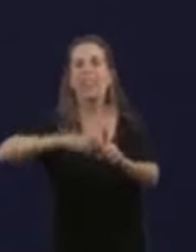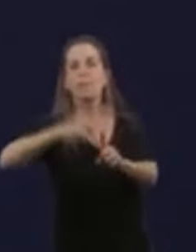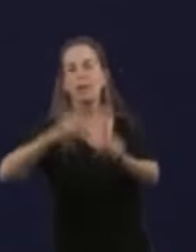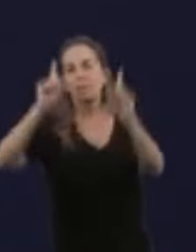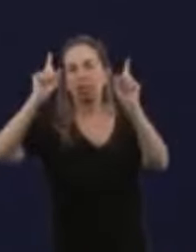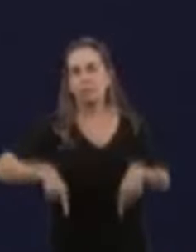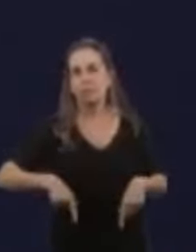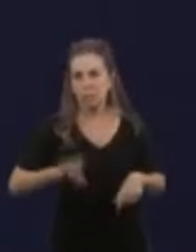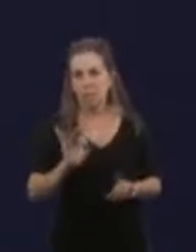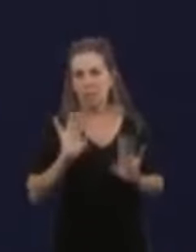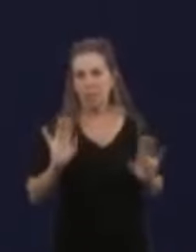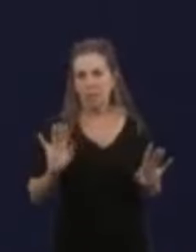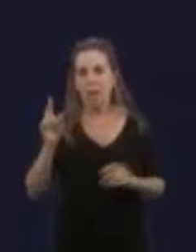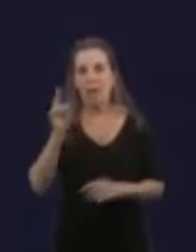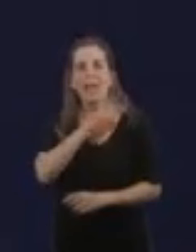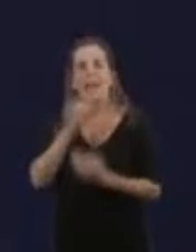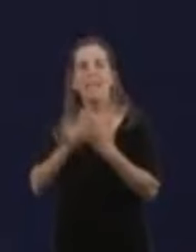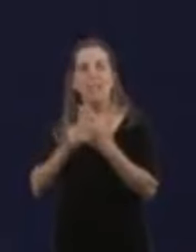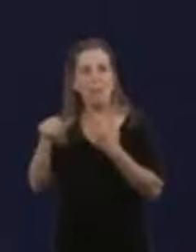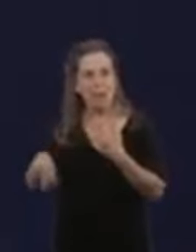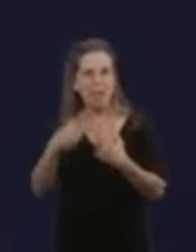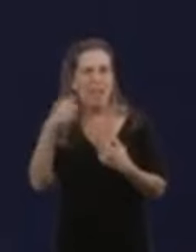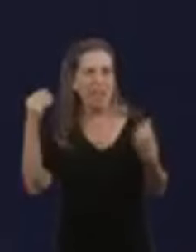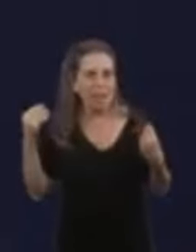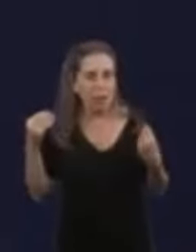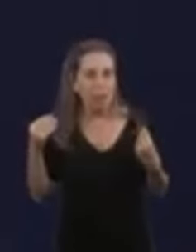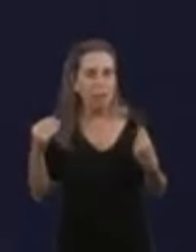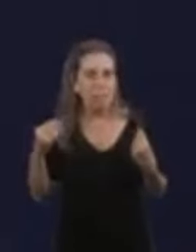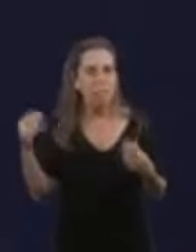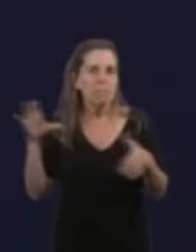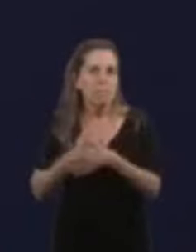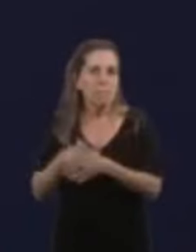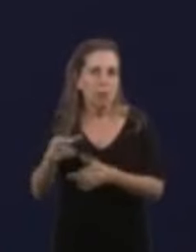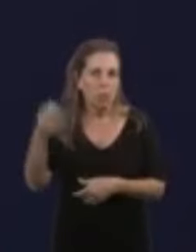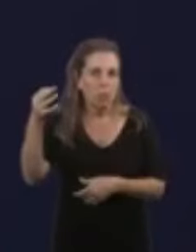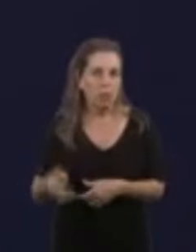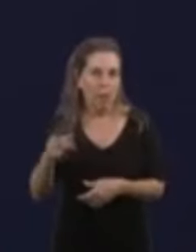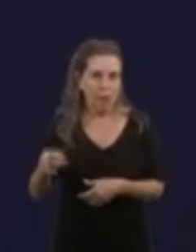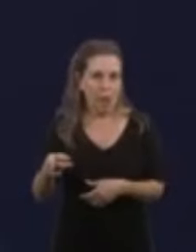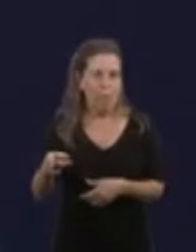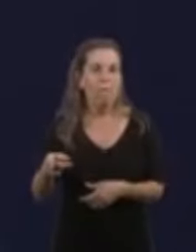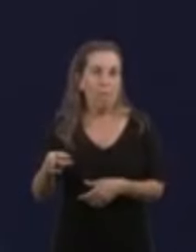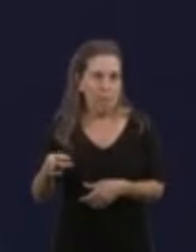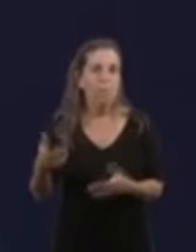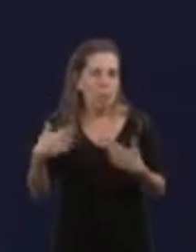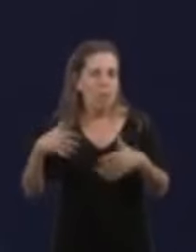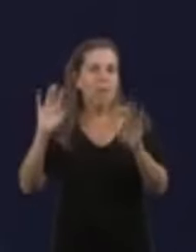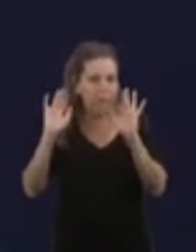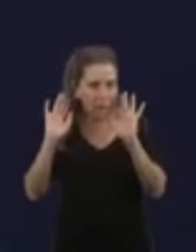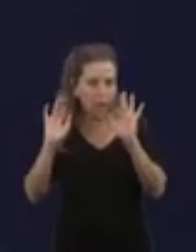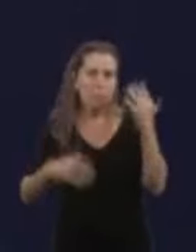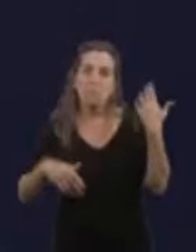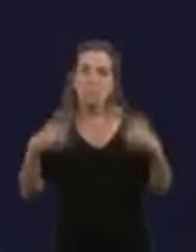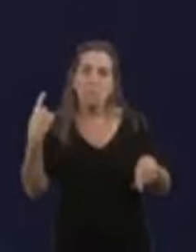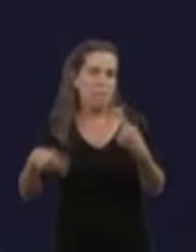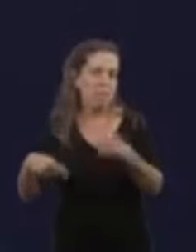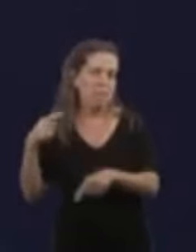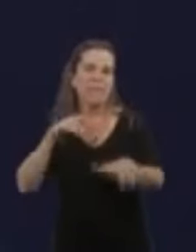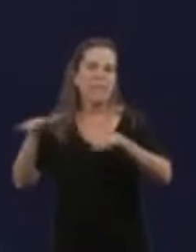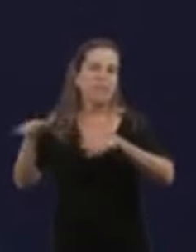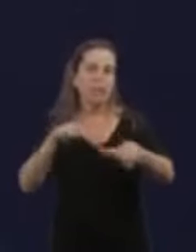que dijo el jefe de gabinete que es correcto Es que todas las posibilidades están abiertas de acuerdo